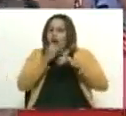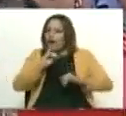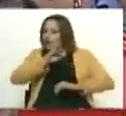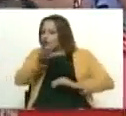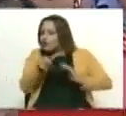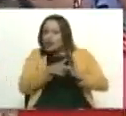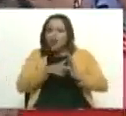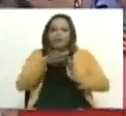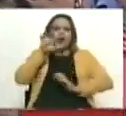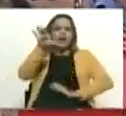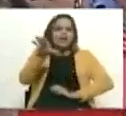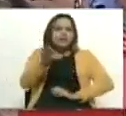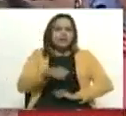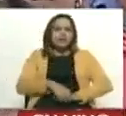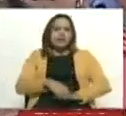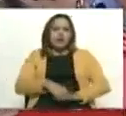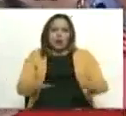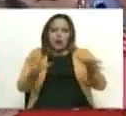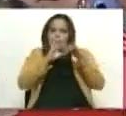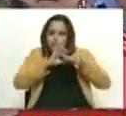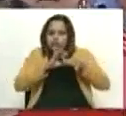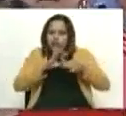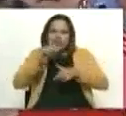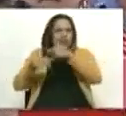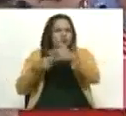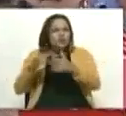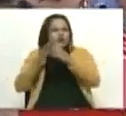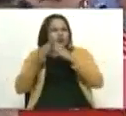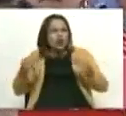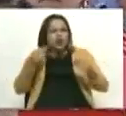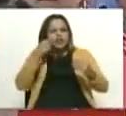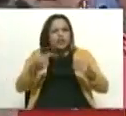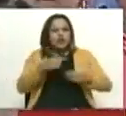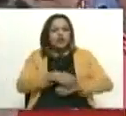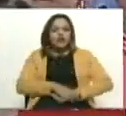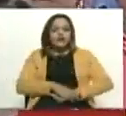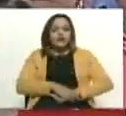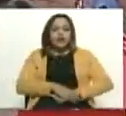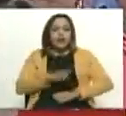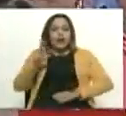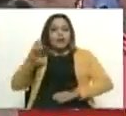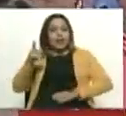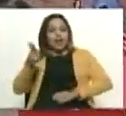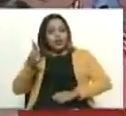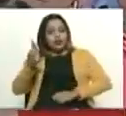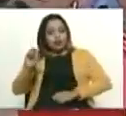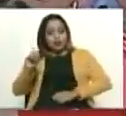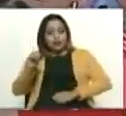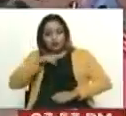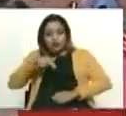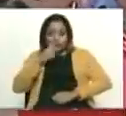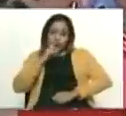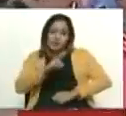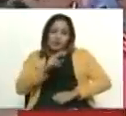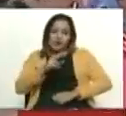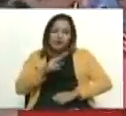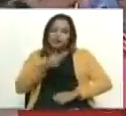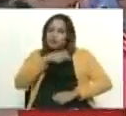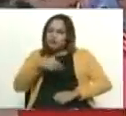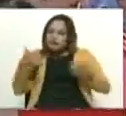vez, de alguna forma, engranados, después de todo lo que nos dijo Pedro Infante y lo que hemos visto nosotros, pues, porque nos ha tocado vivir todo